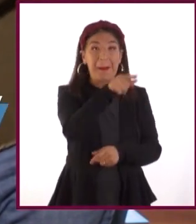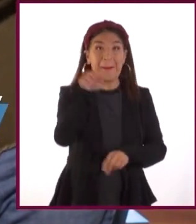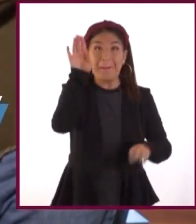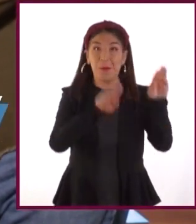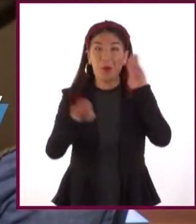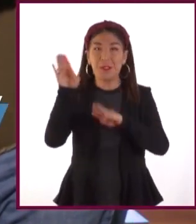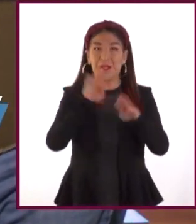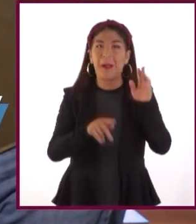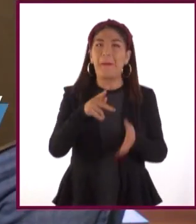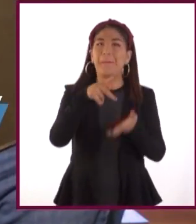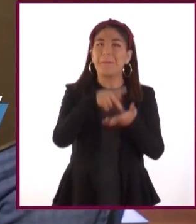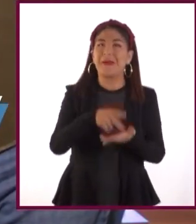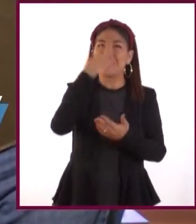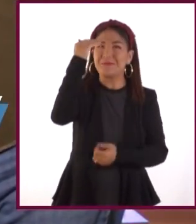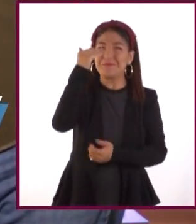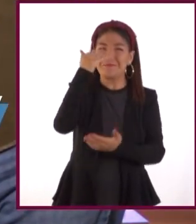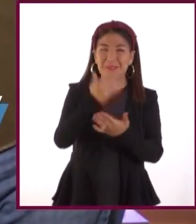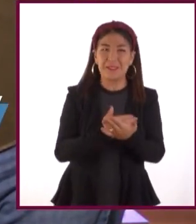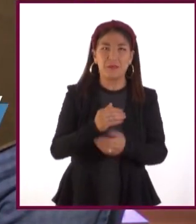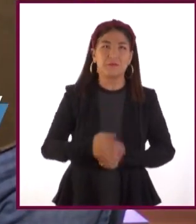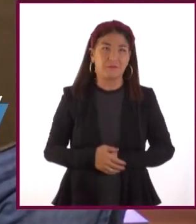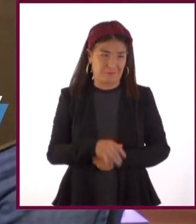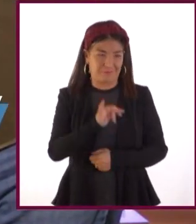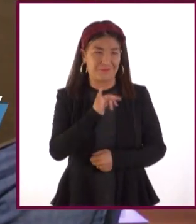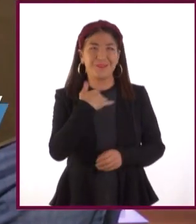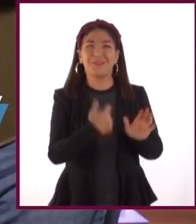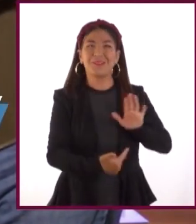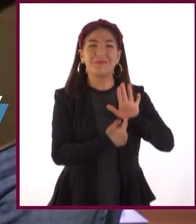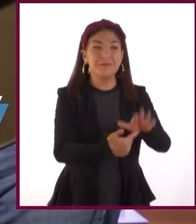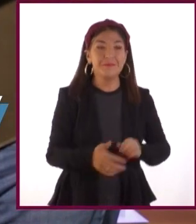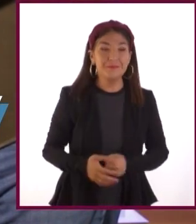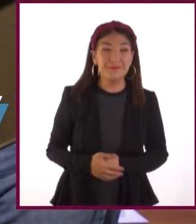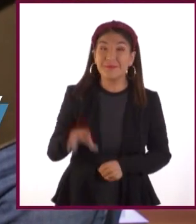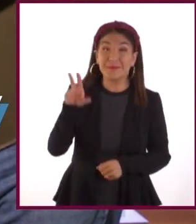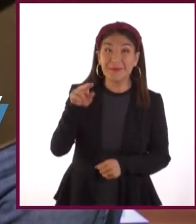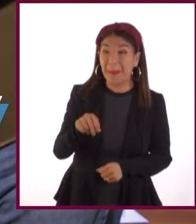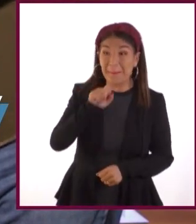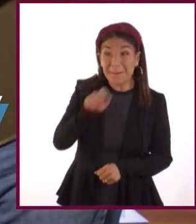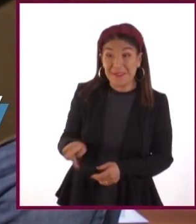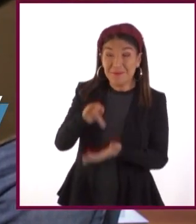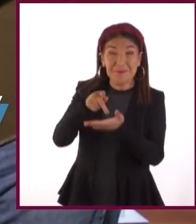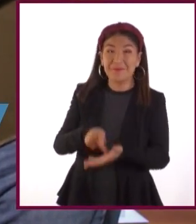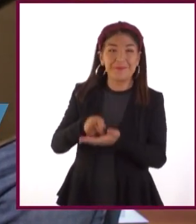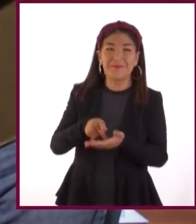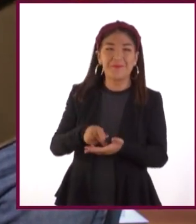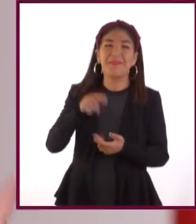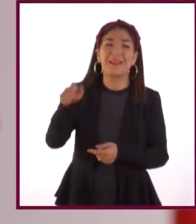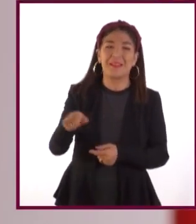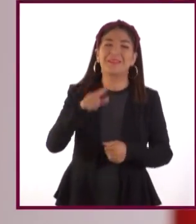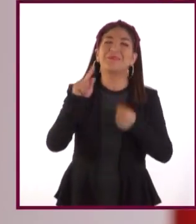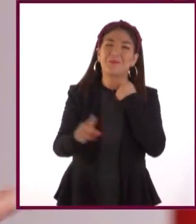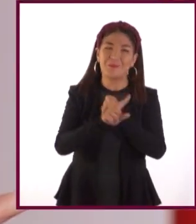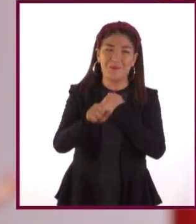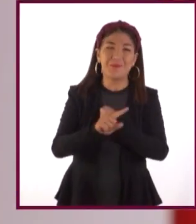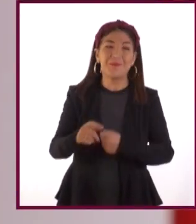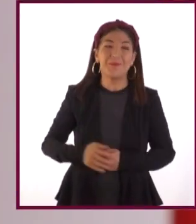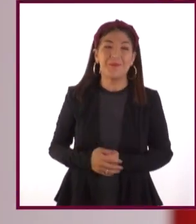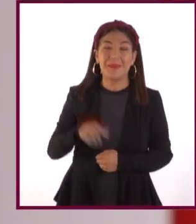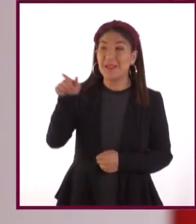Sí, sí, muy divertido, pero también cansado y polémico, ¿te acuerdas? Un día antes estábamos en una playa